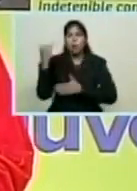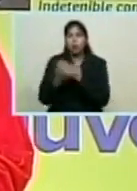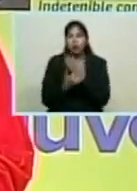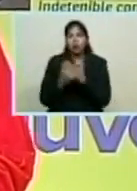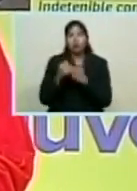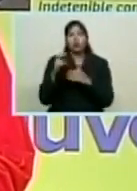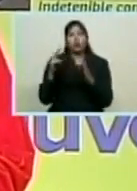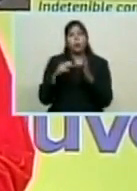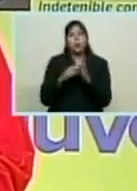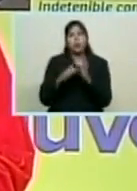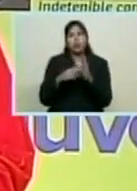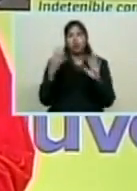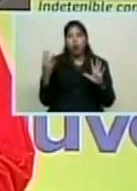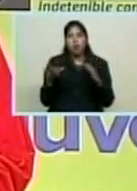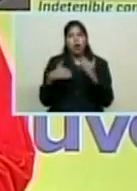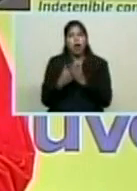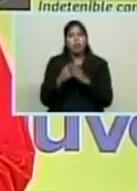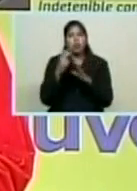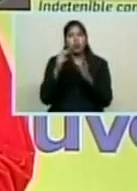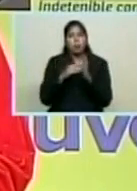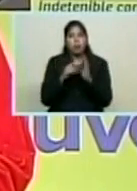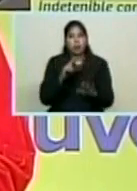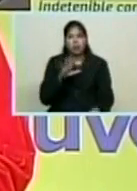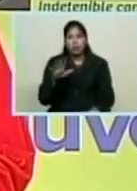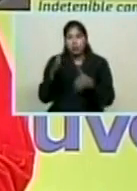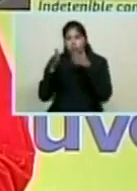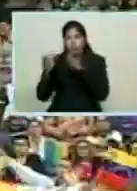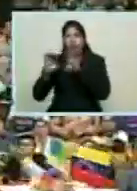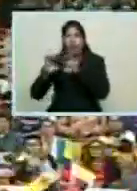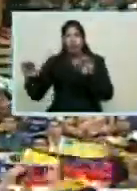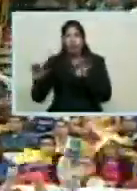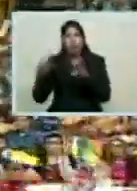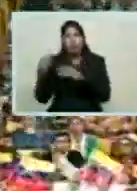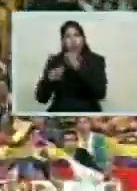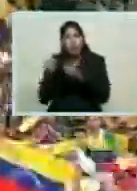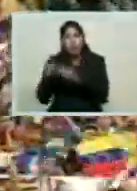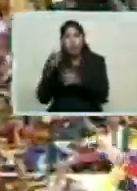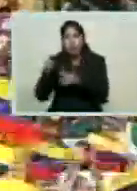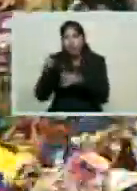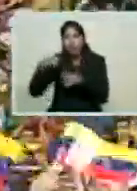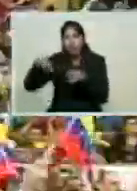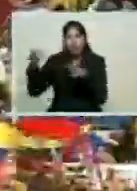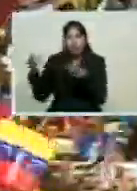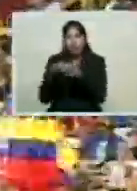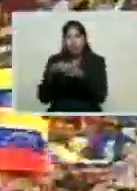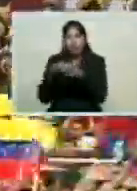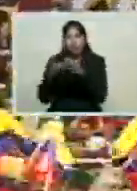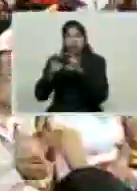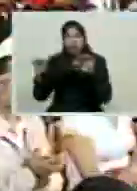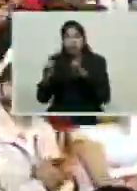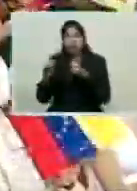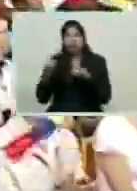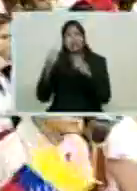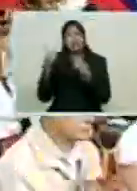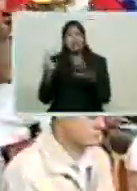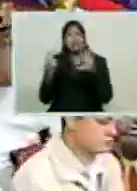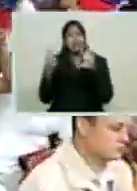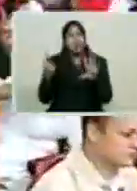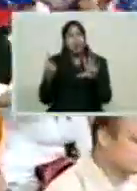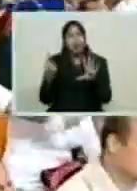Plan de la Patria en el campo educativo. ¿Qué vamos a hacer en el campo educativo en los próximos 6 años?